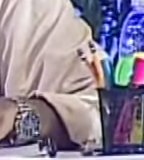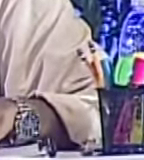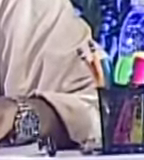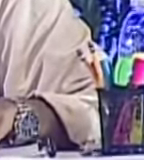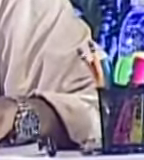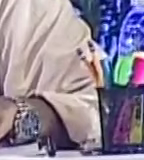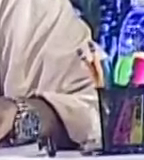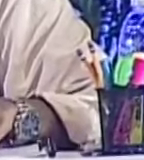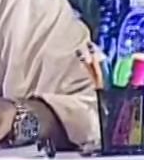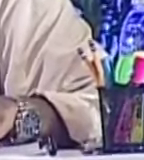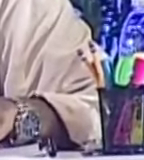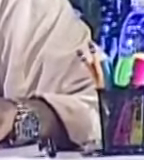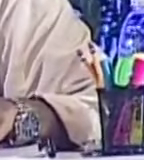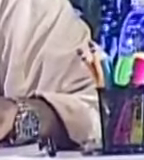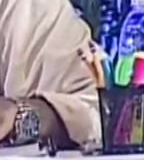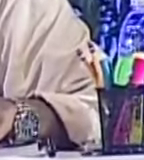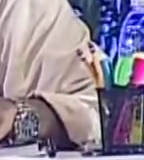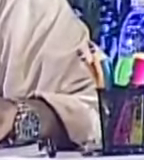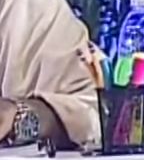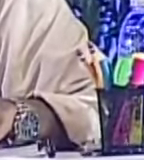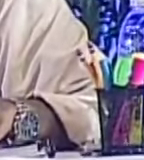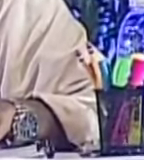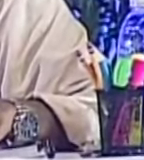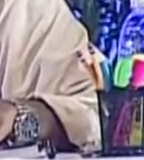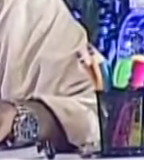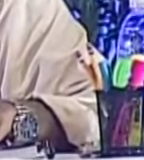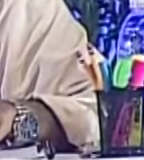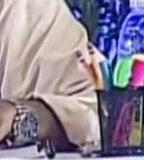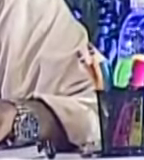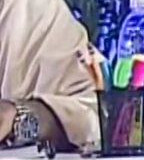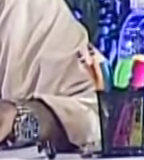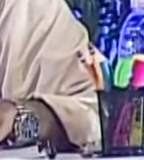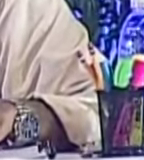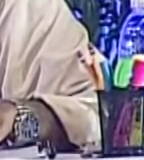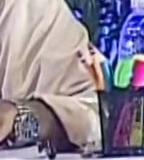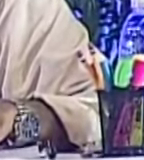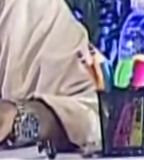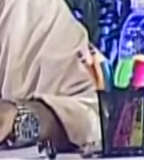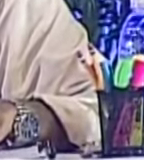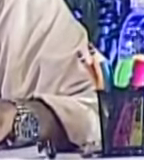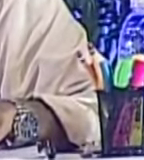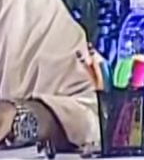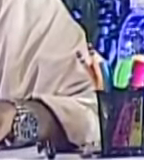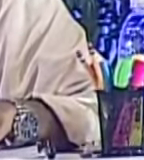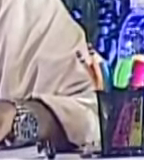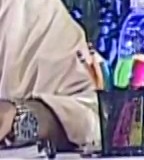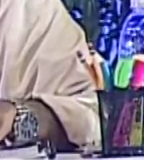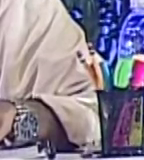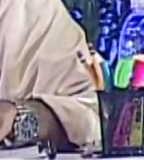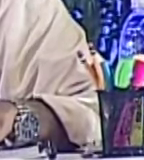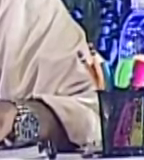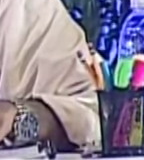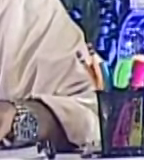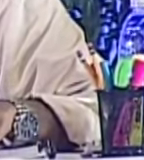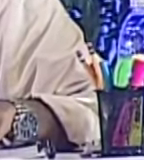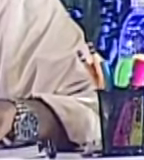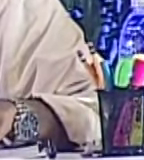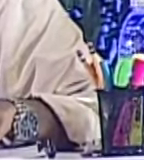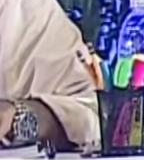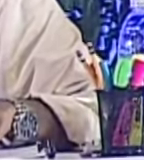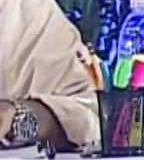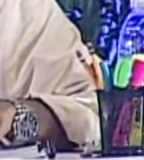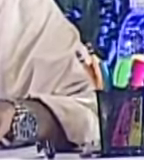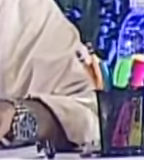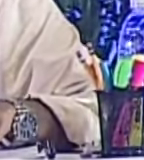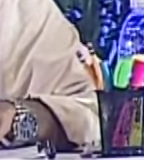la sarta de marañas, intrigas, mentiras, medias verdades, manipulaciones y basura